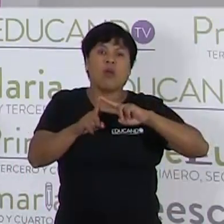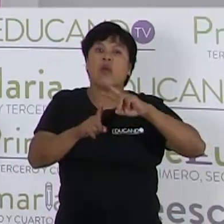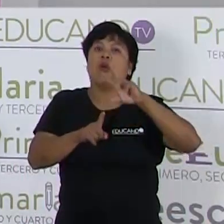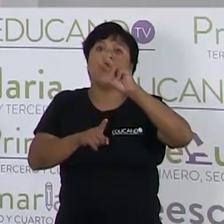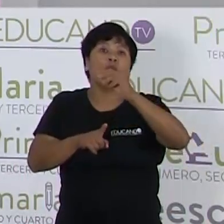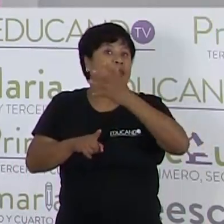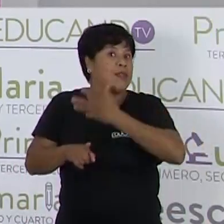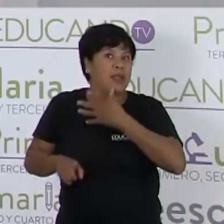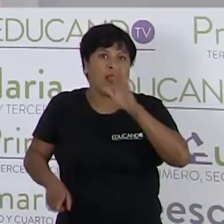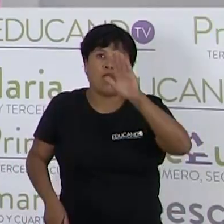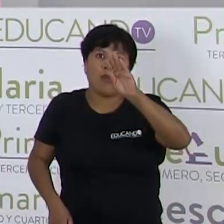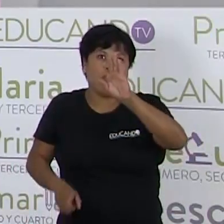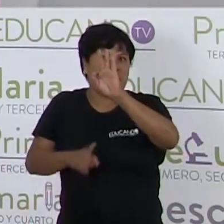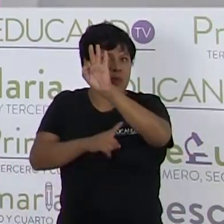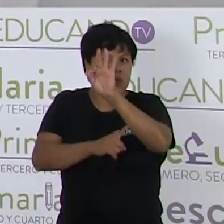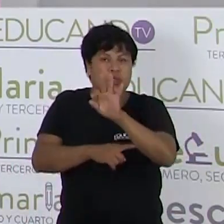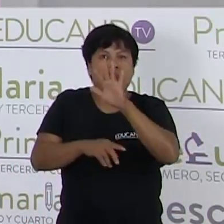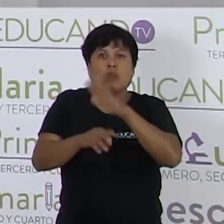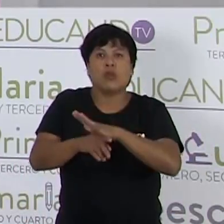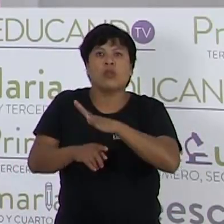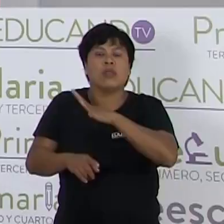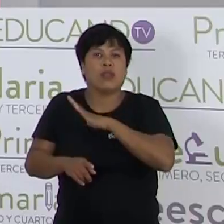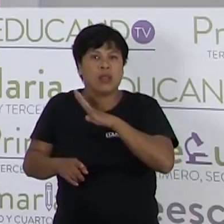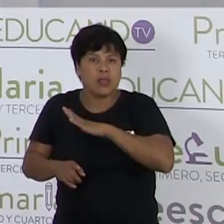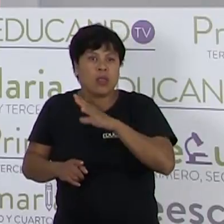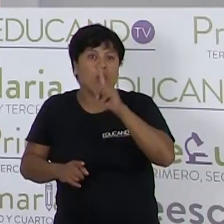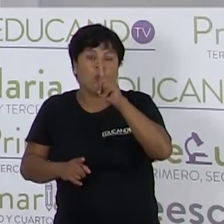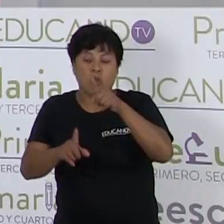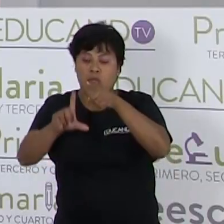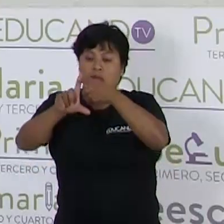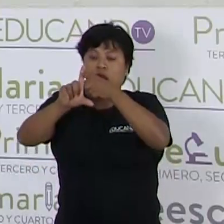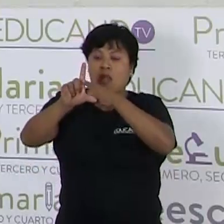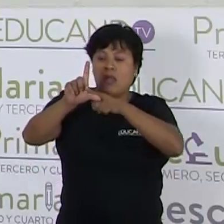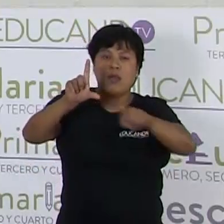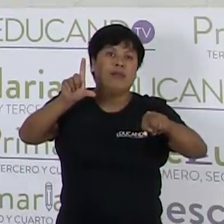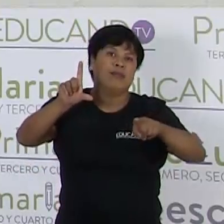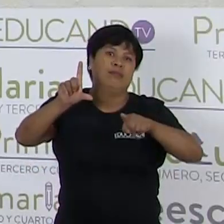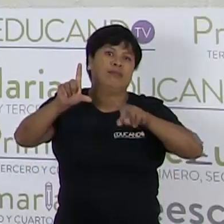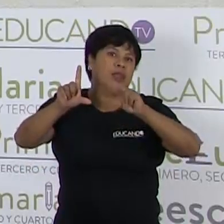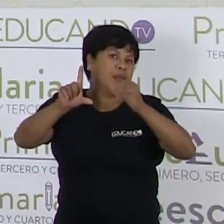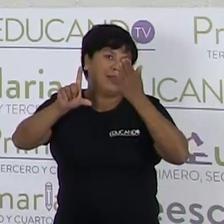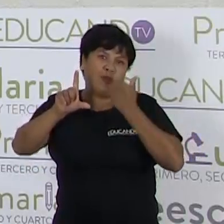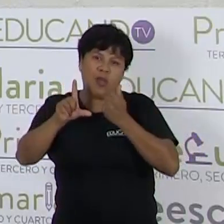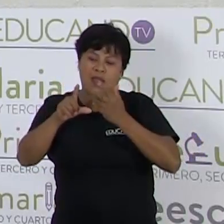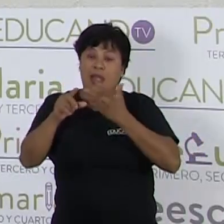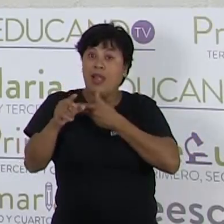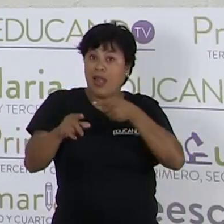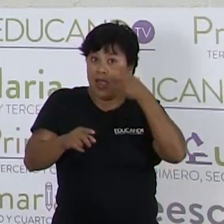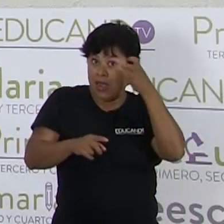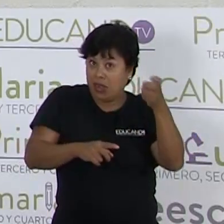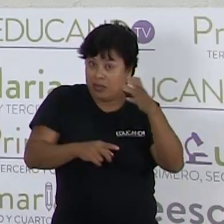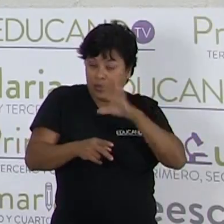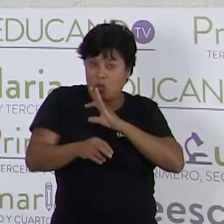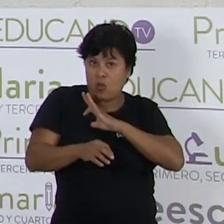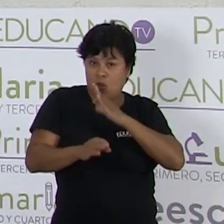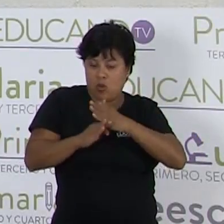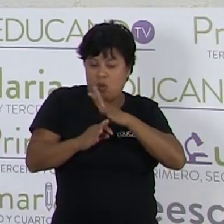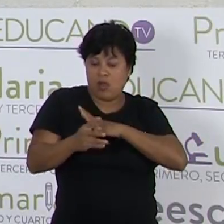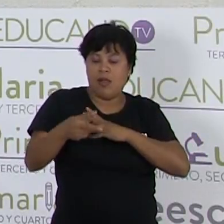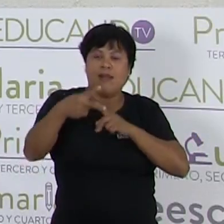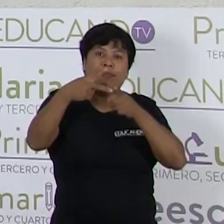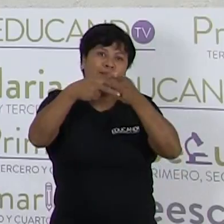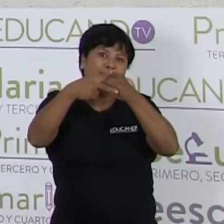llega a los 90 grados porque tendría que tener un ángulo recto y no lo está teniendo. Estaríamos hablando de